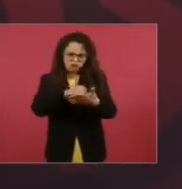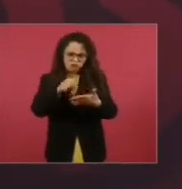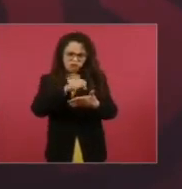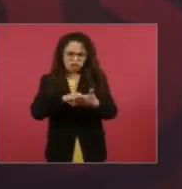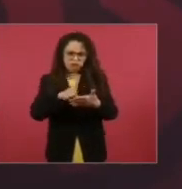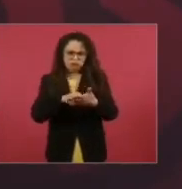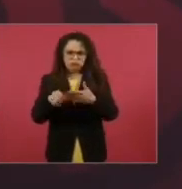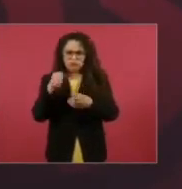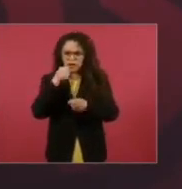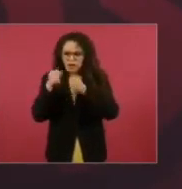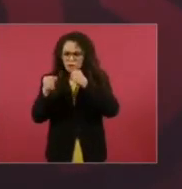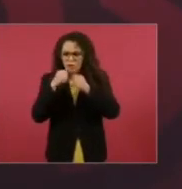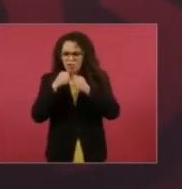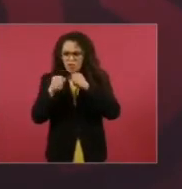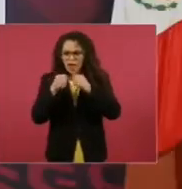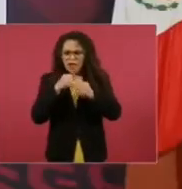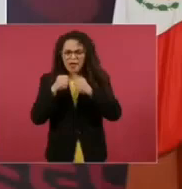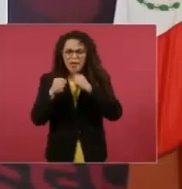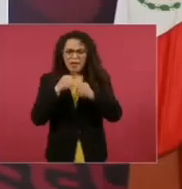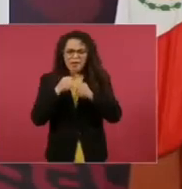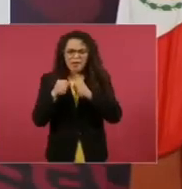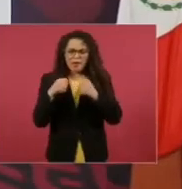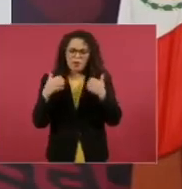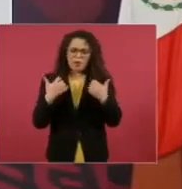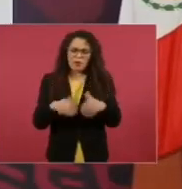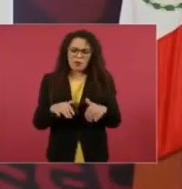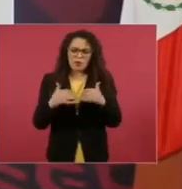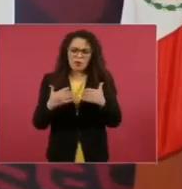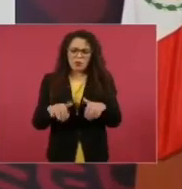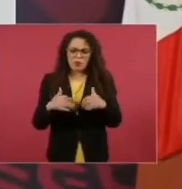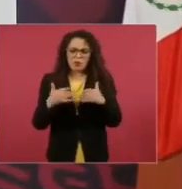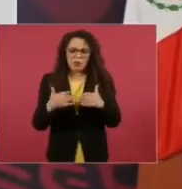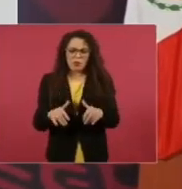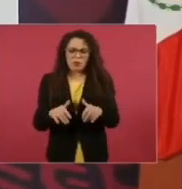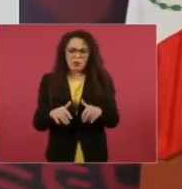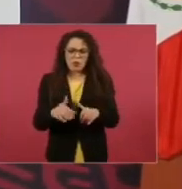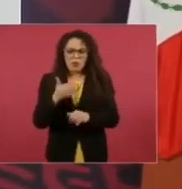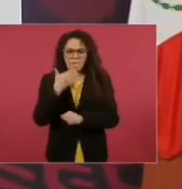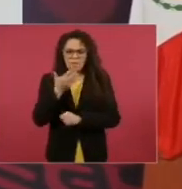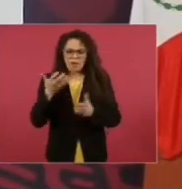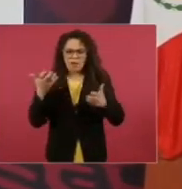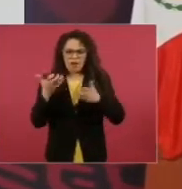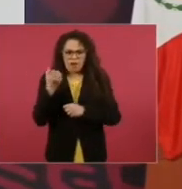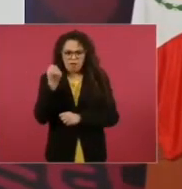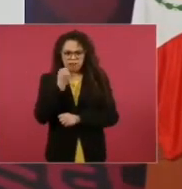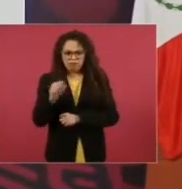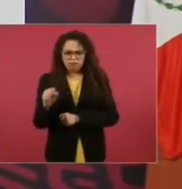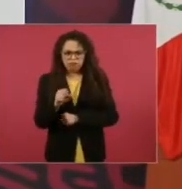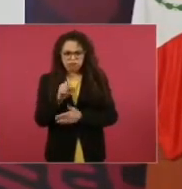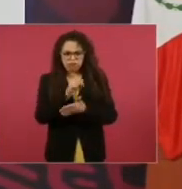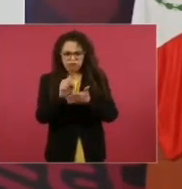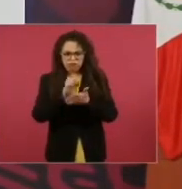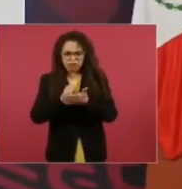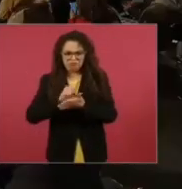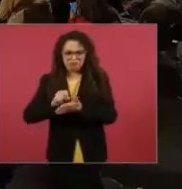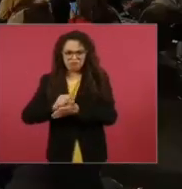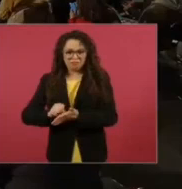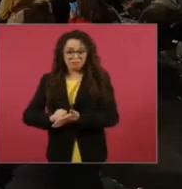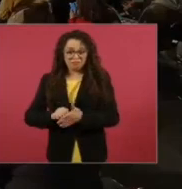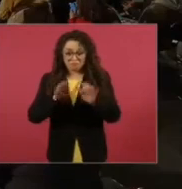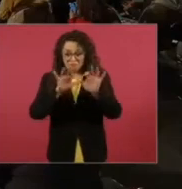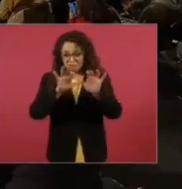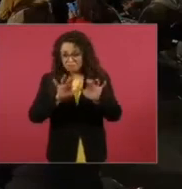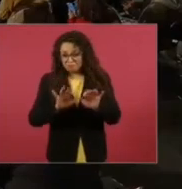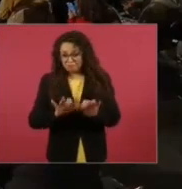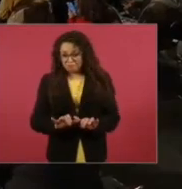me presento tal día, me presento en su conferencia mañanera. Tampoco él se ha pronunciado a ir a la conferencia mañanera,